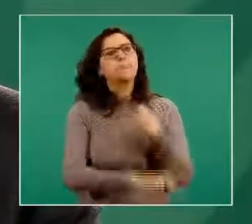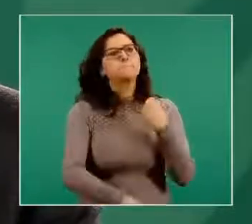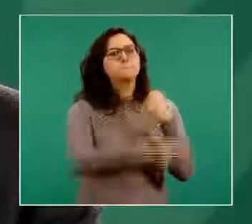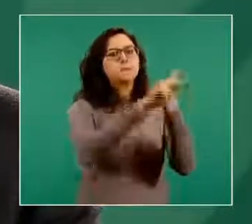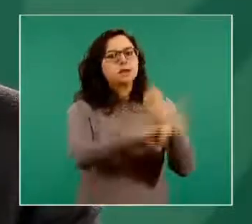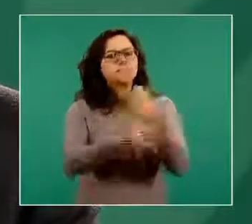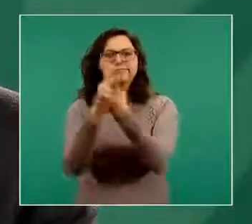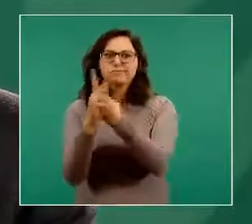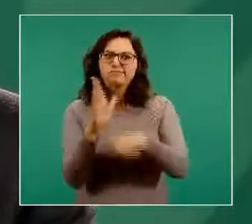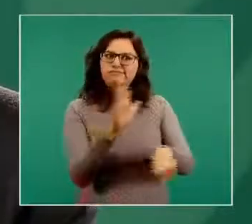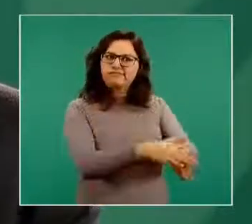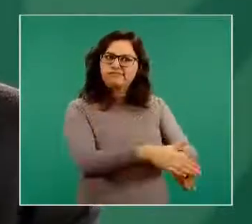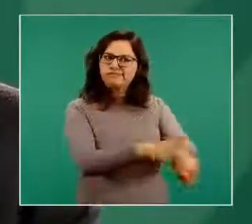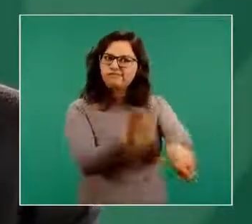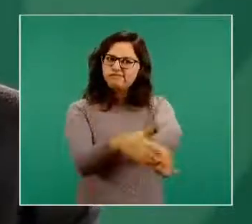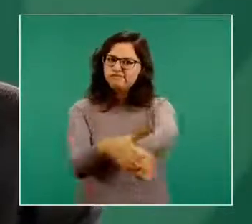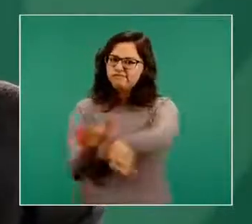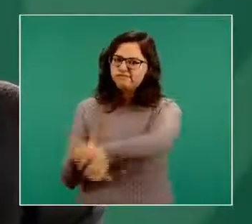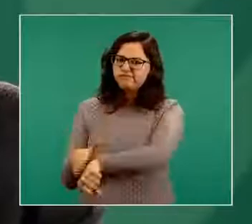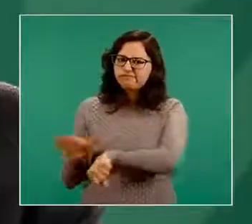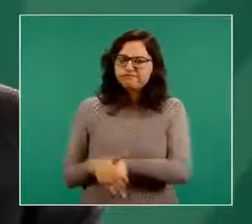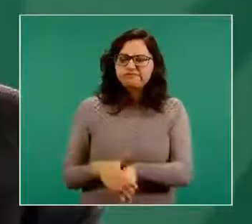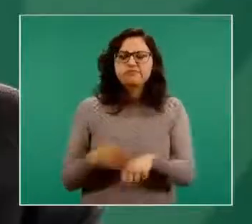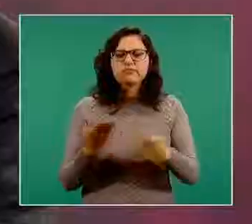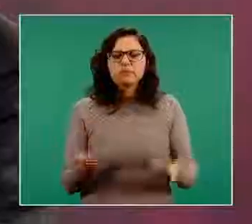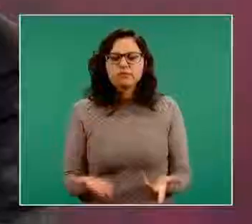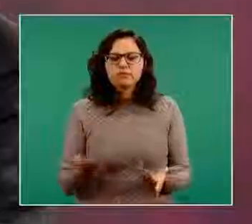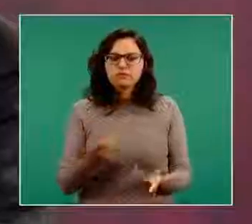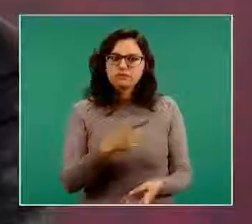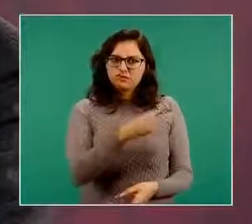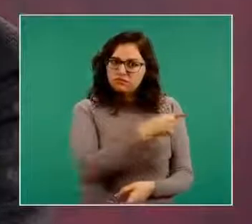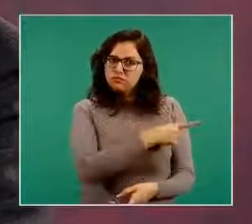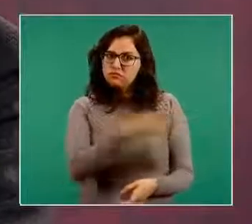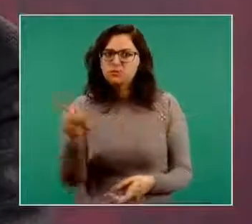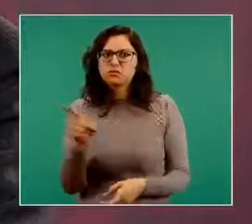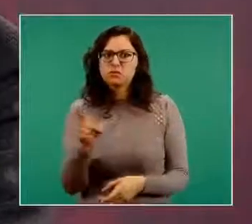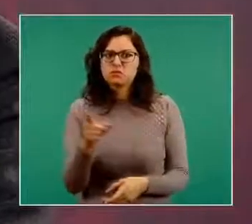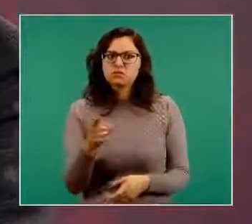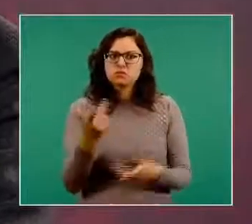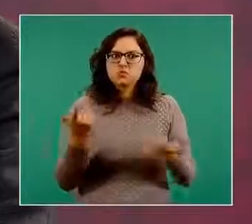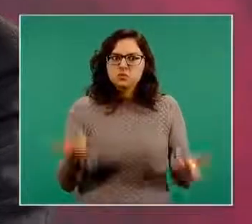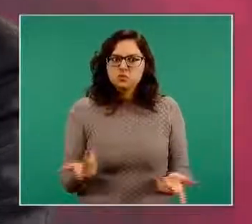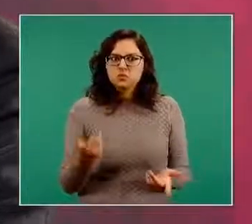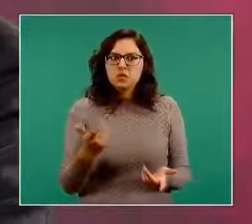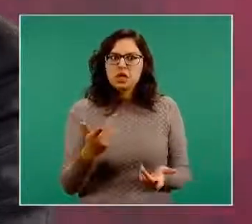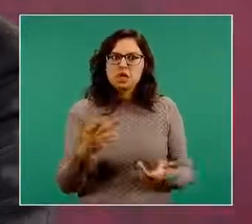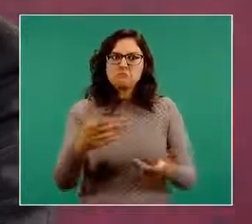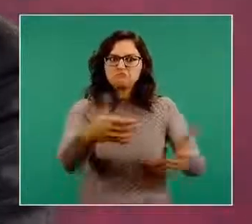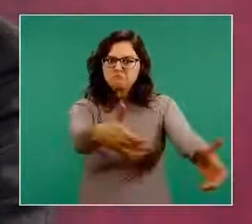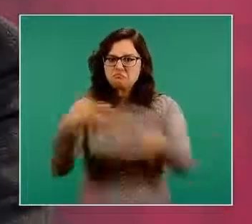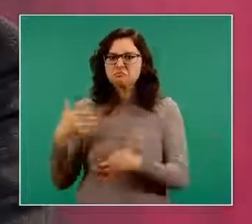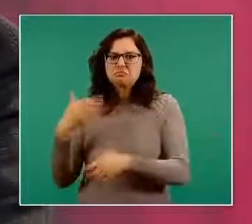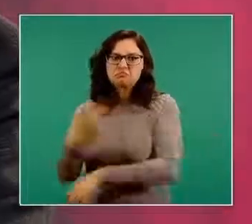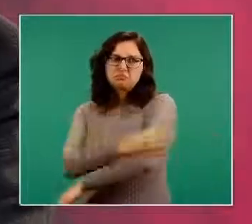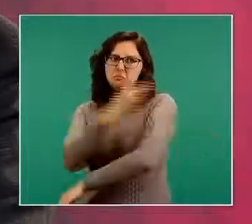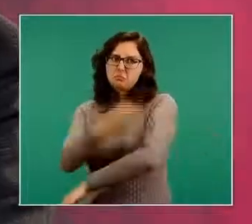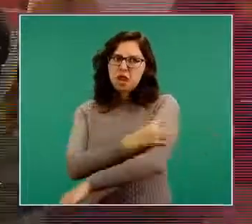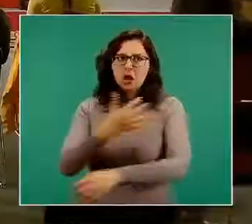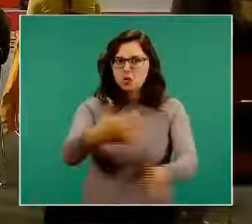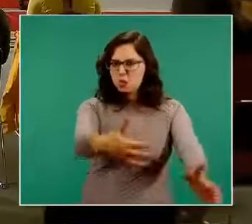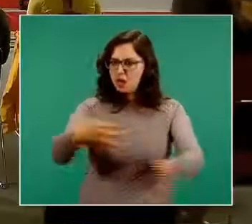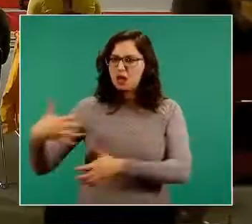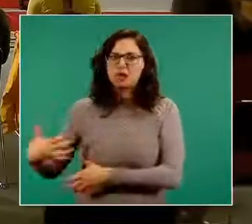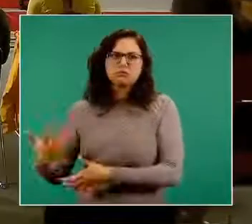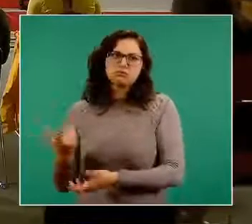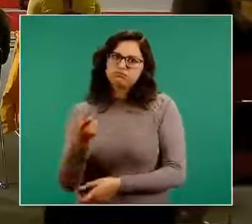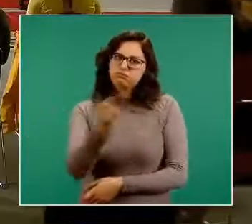a los estados miembros de la ONU y de la OMS, a tener una visión solidaria, generosa,